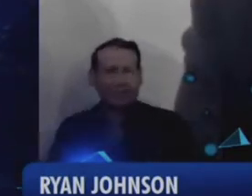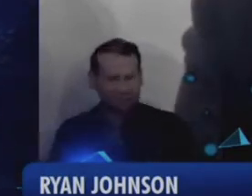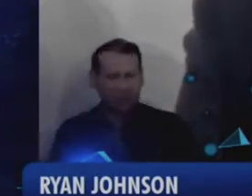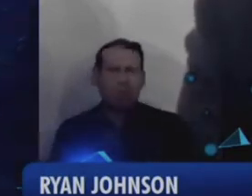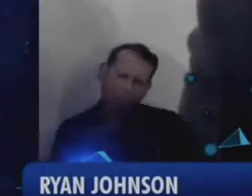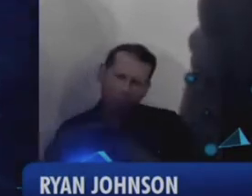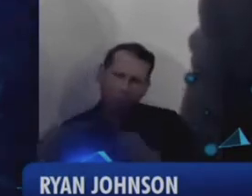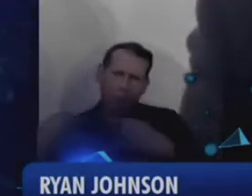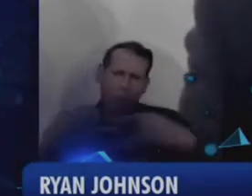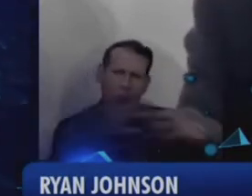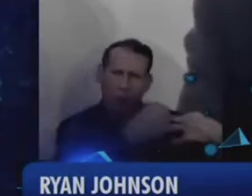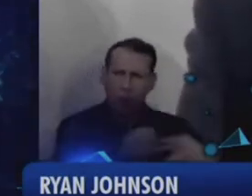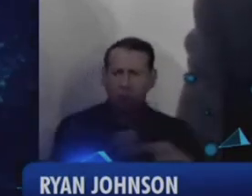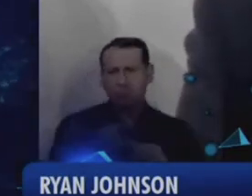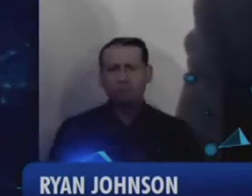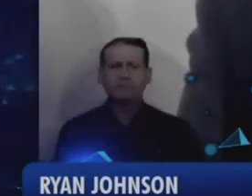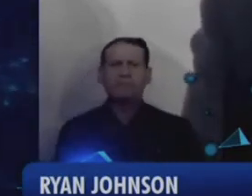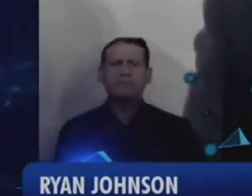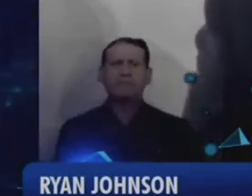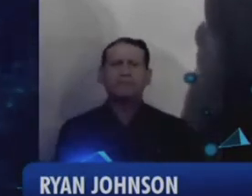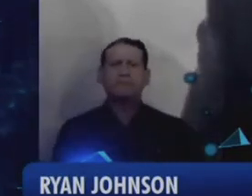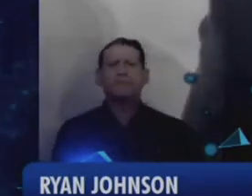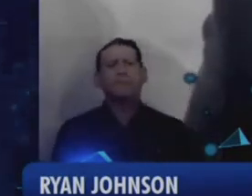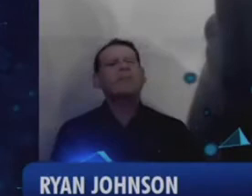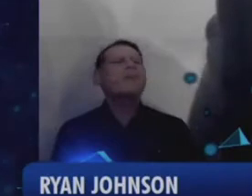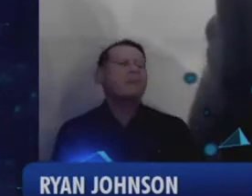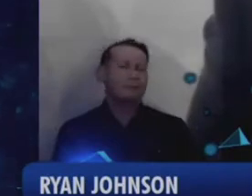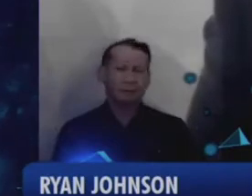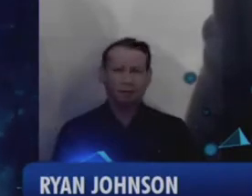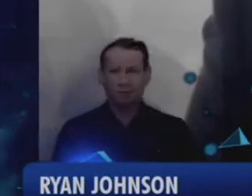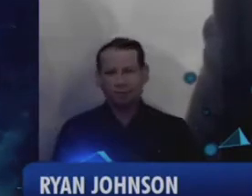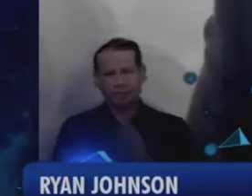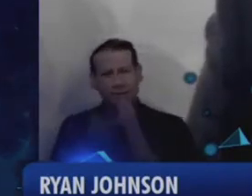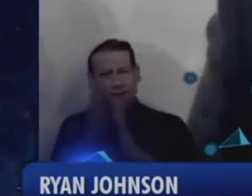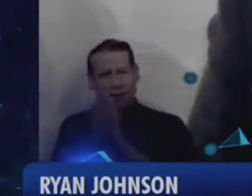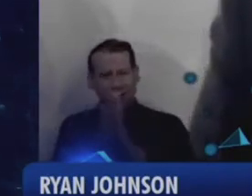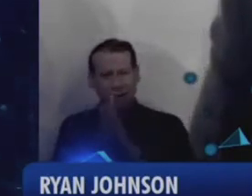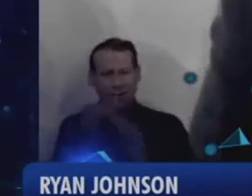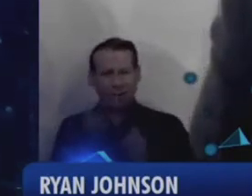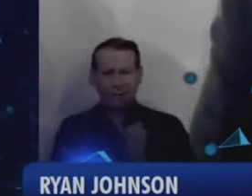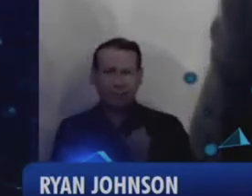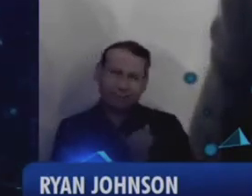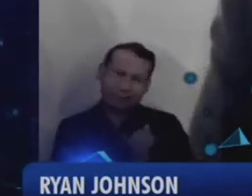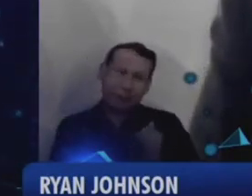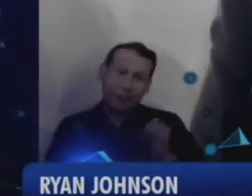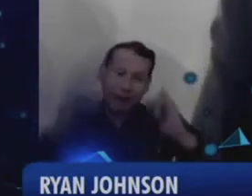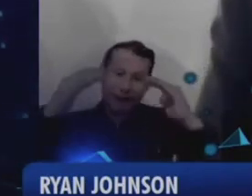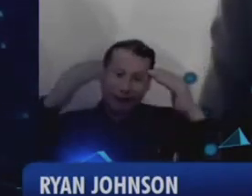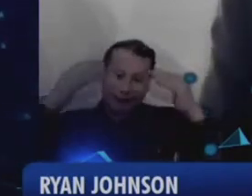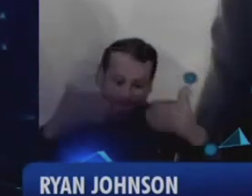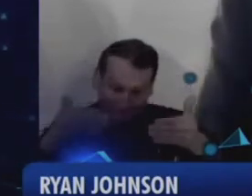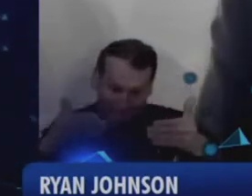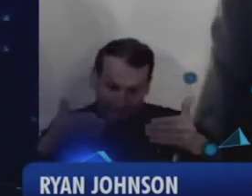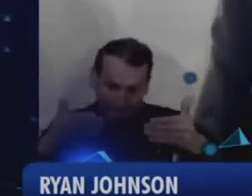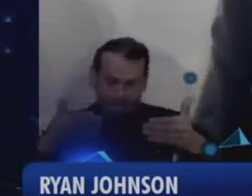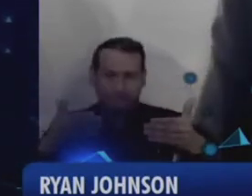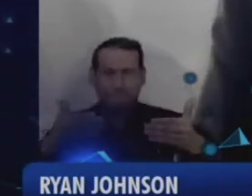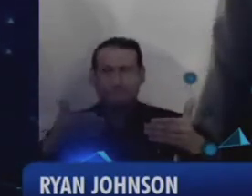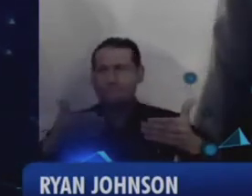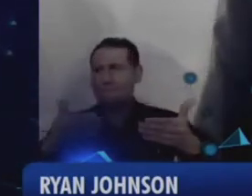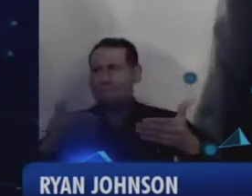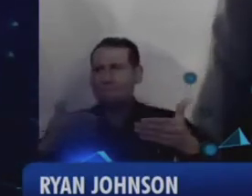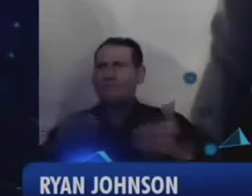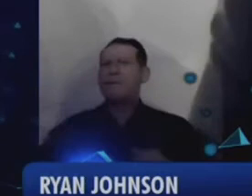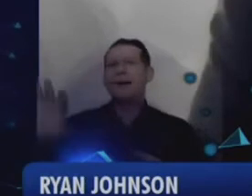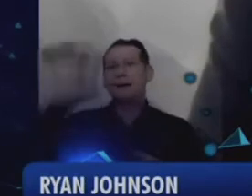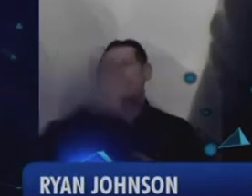Quisiera destacar brevemente en mis últimas palabras aquí un par de barreras que hemos encontrado en varios países de la